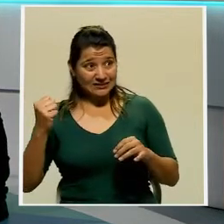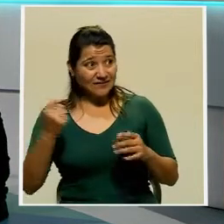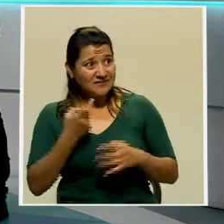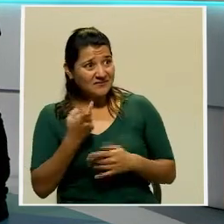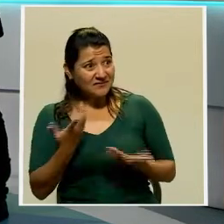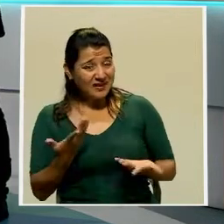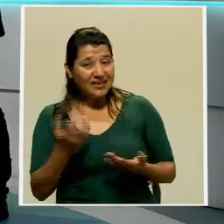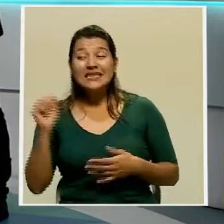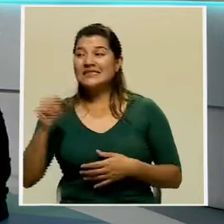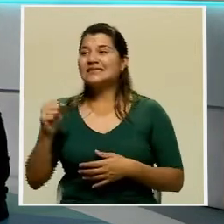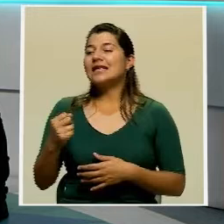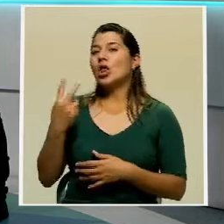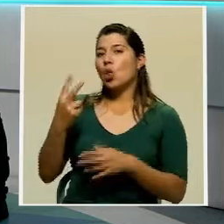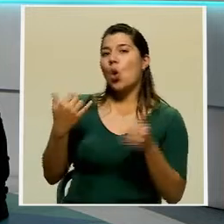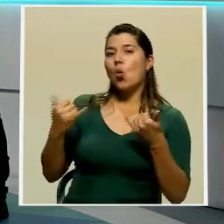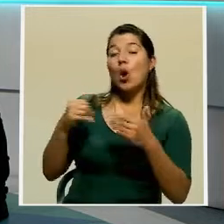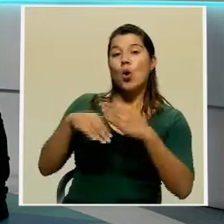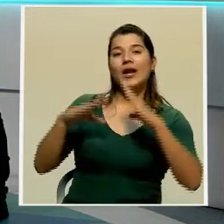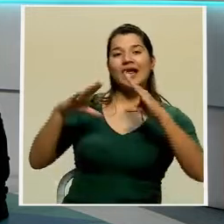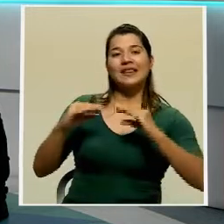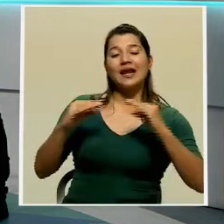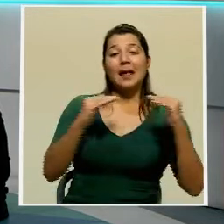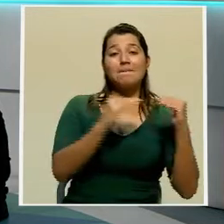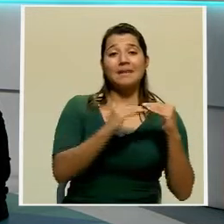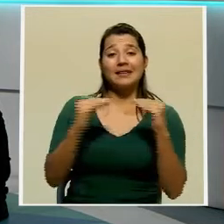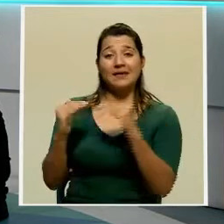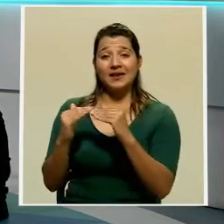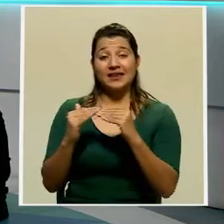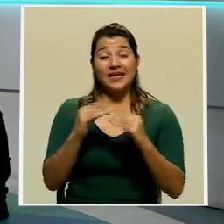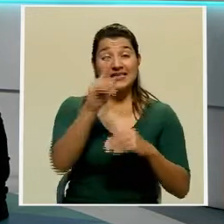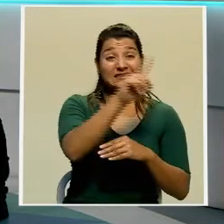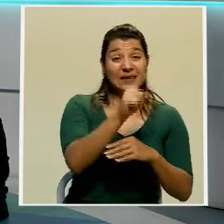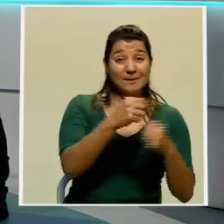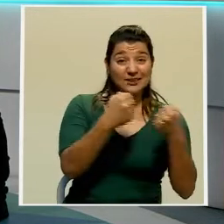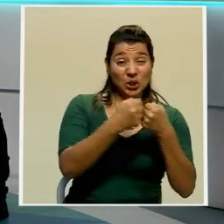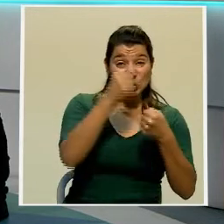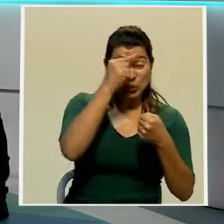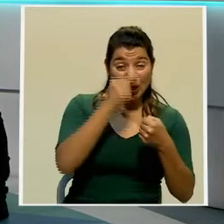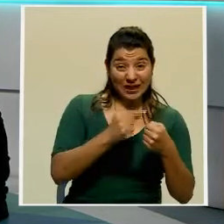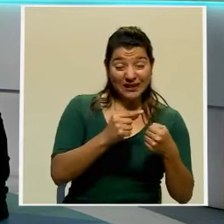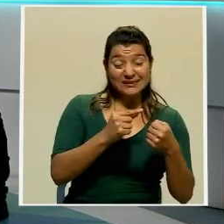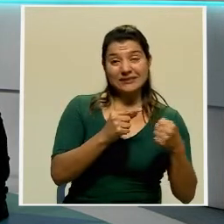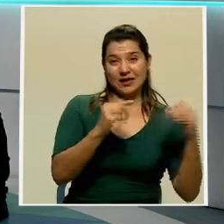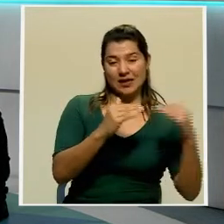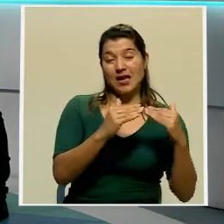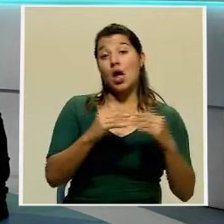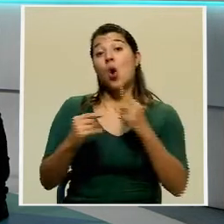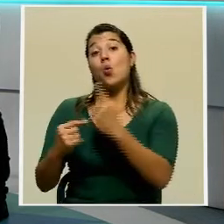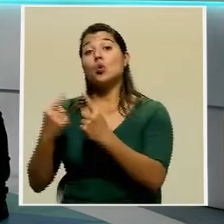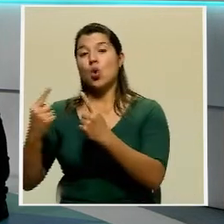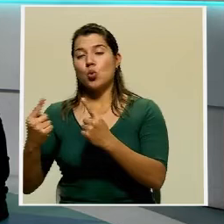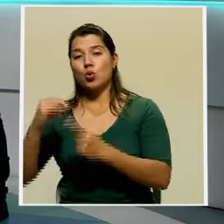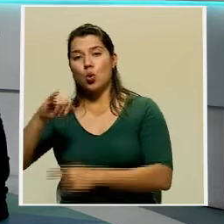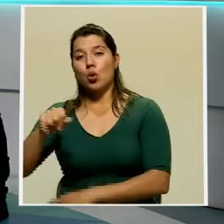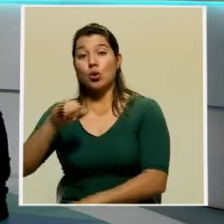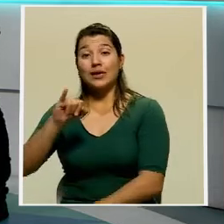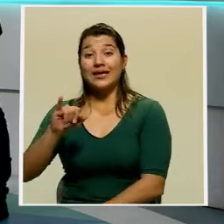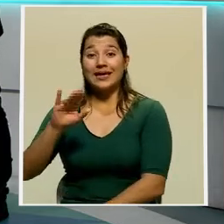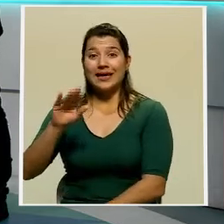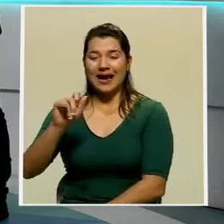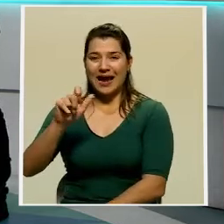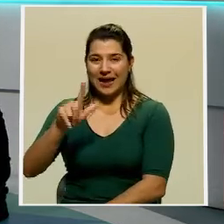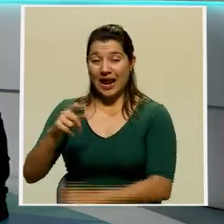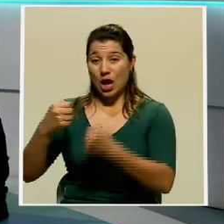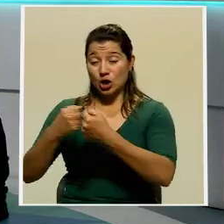huérfanos. En los 2 partidos de la tarde, 2 empates, 0-0 Grecia y Saprissa y 1-1 Jicaral ante San Carlos. Esperemos que en el partido de las 8